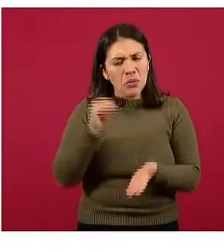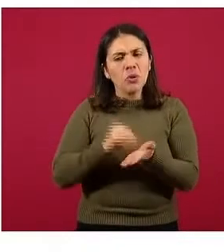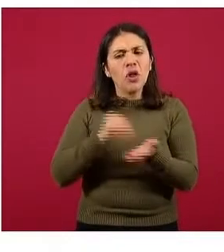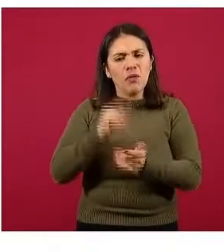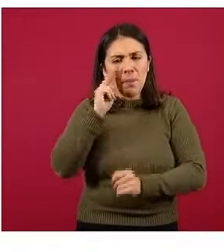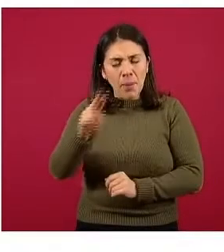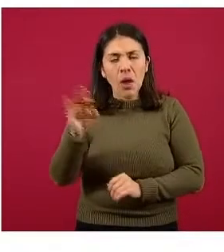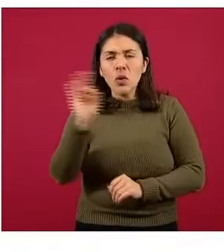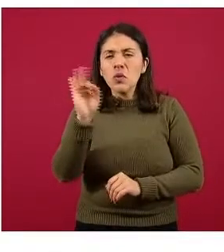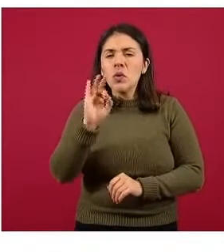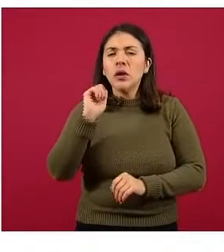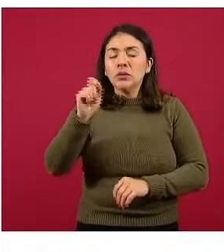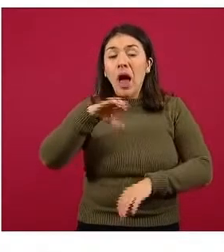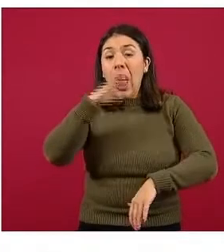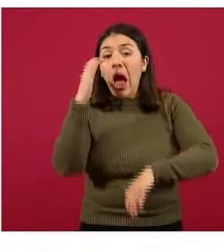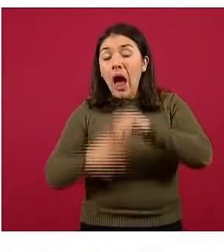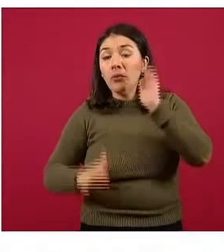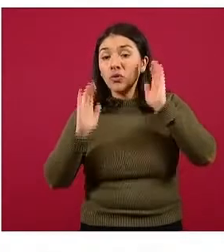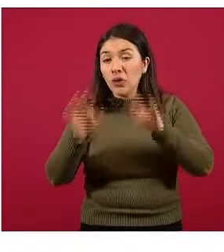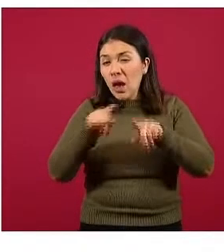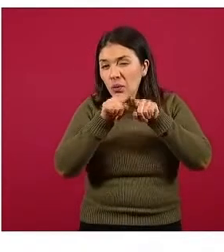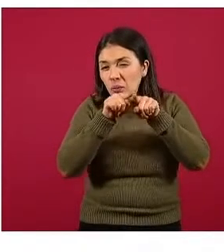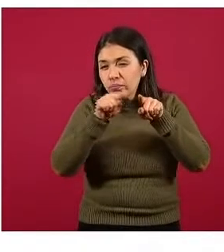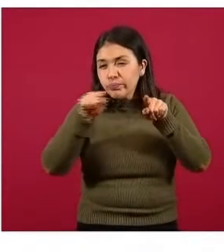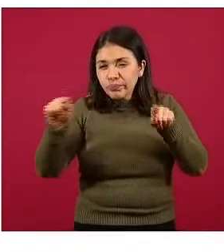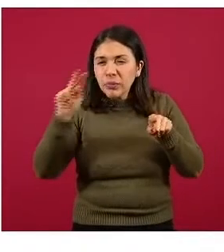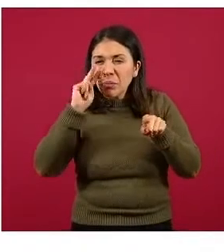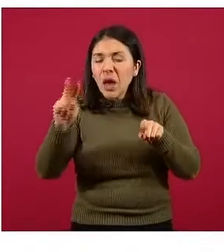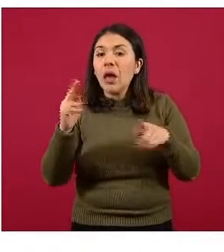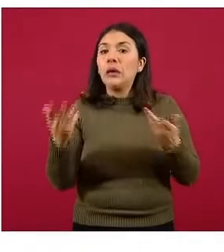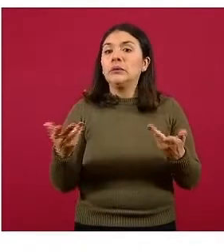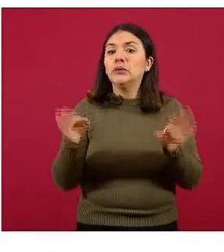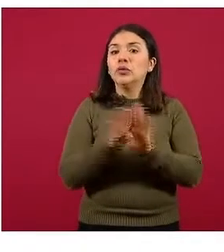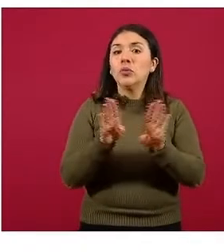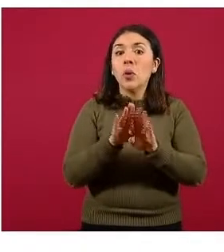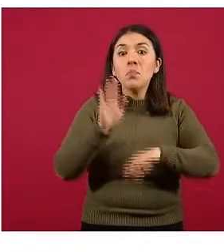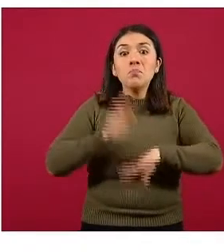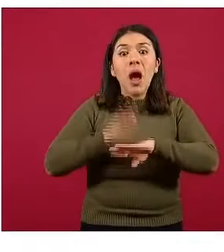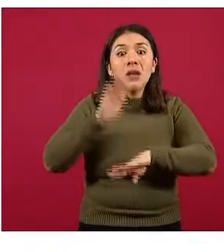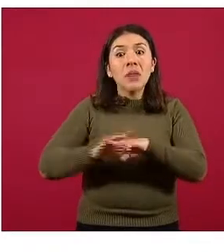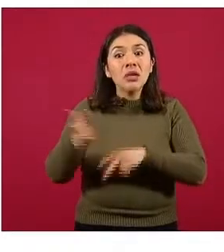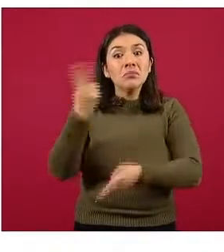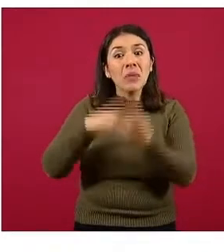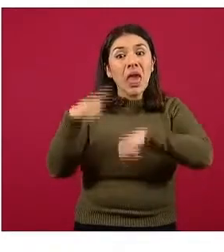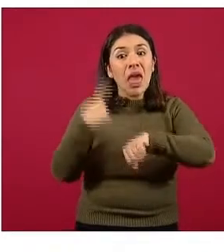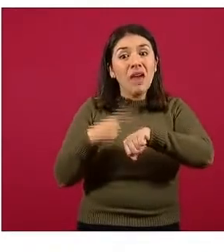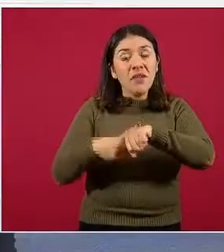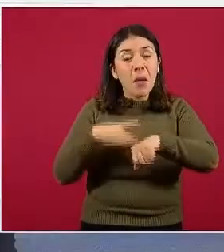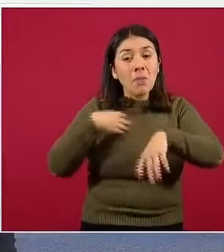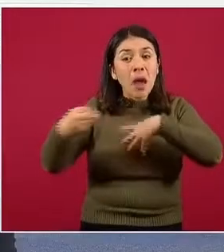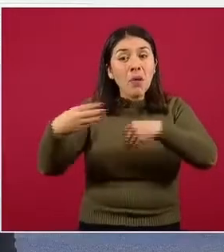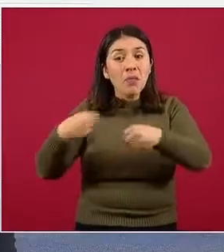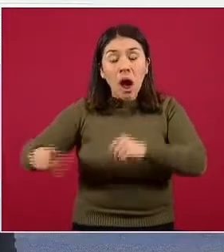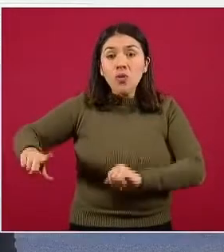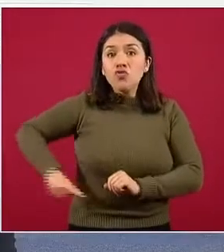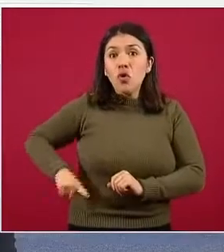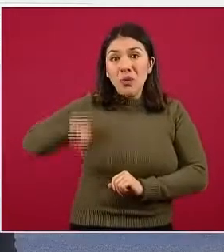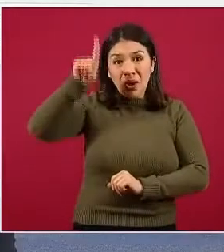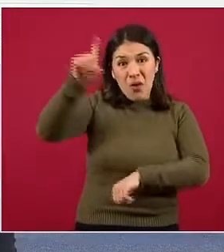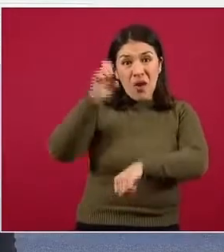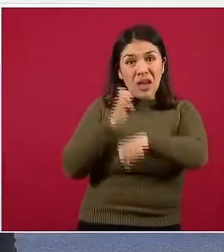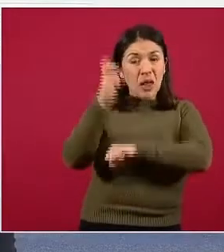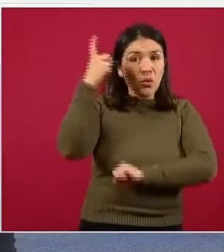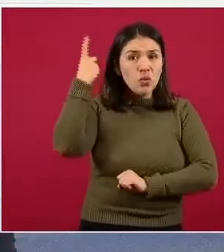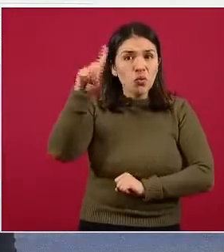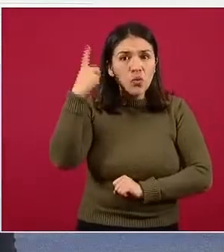como al final, después de ver el incremento en la actividad epidémica y que el gobierno del estado